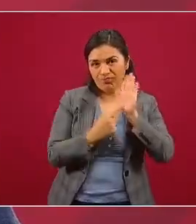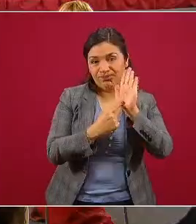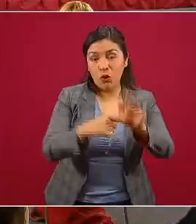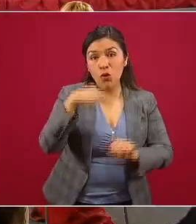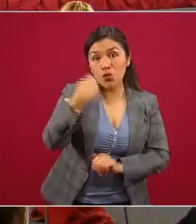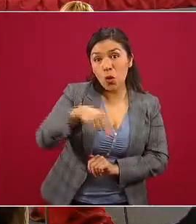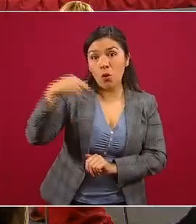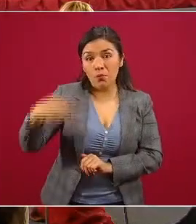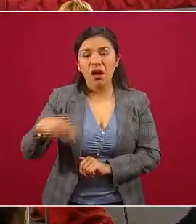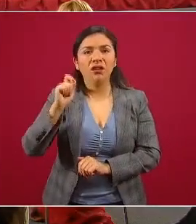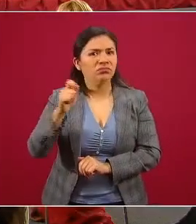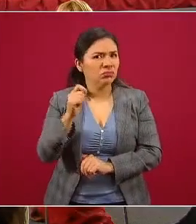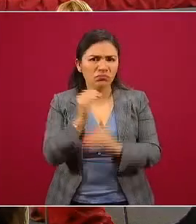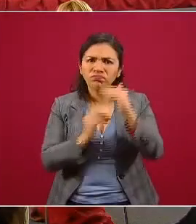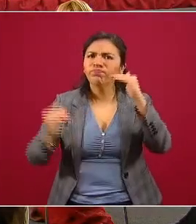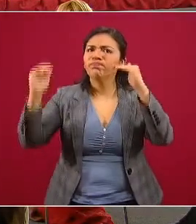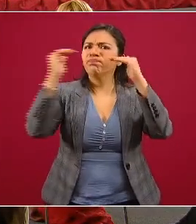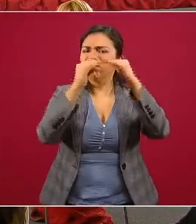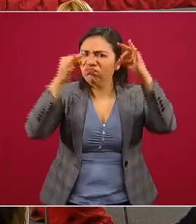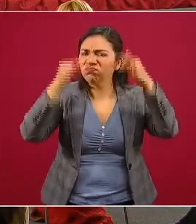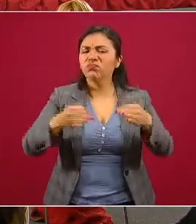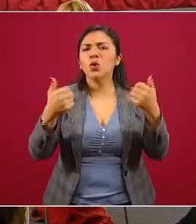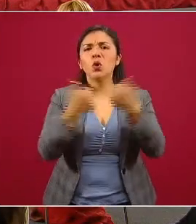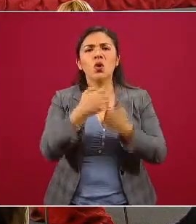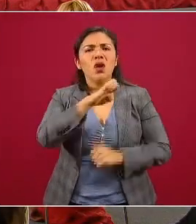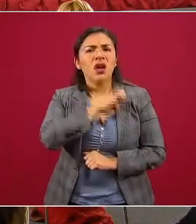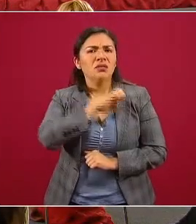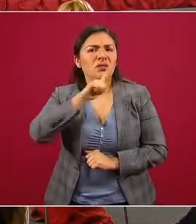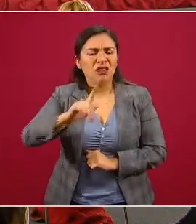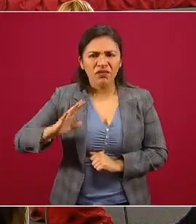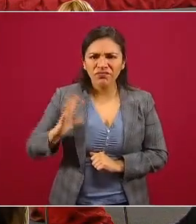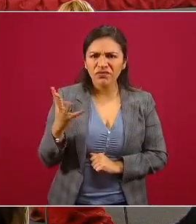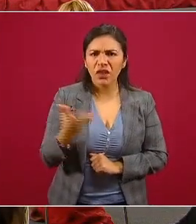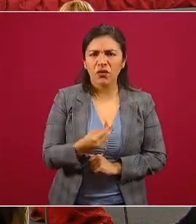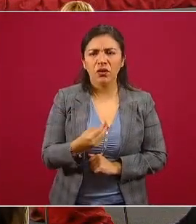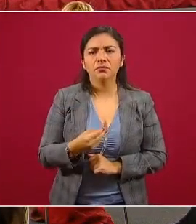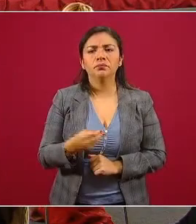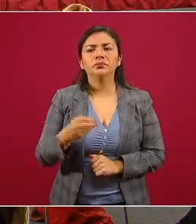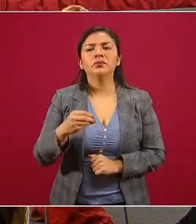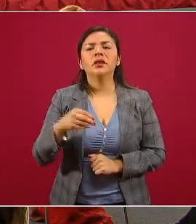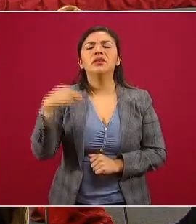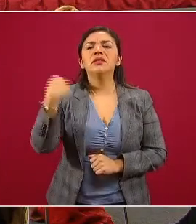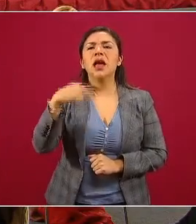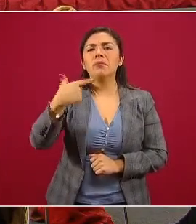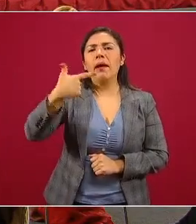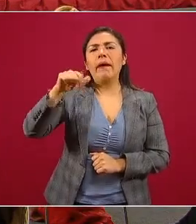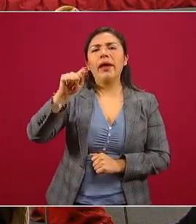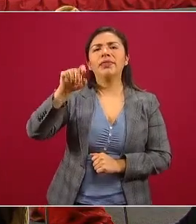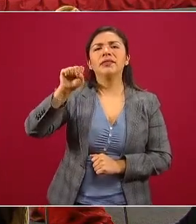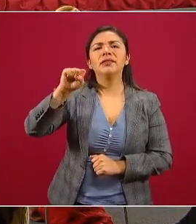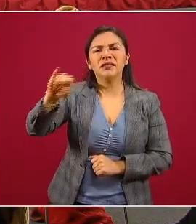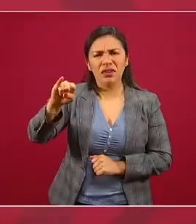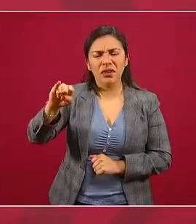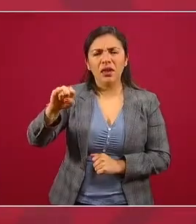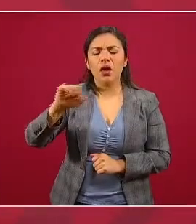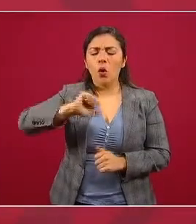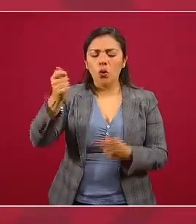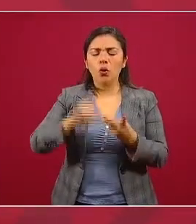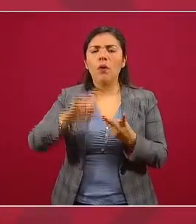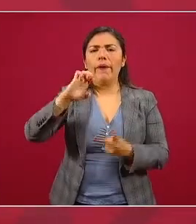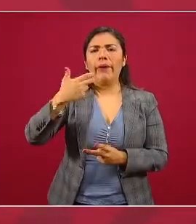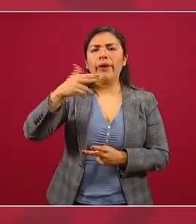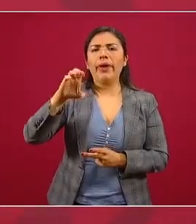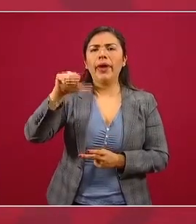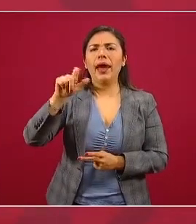altura de la hazaña tecnológica: Gatsi, Suspiro en Otomí, y Ejecatl 4T,